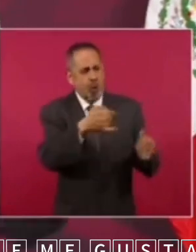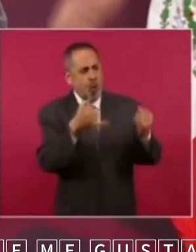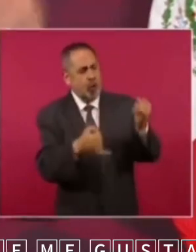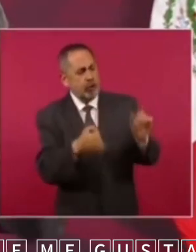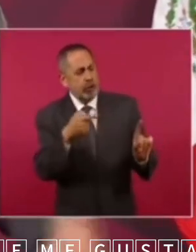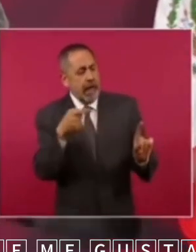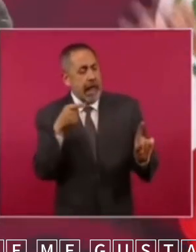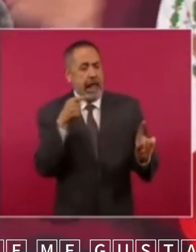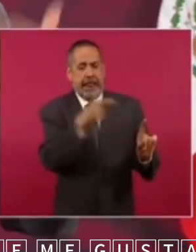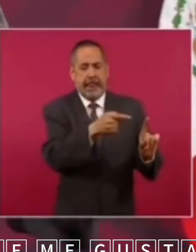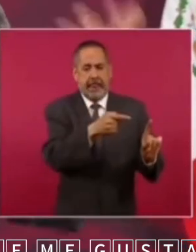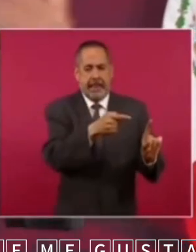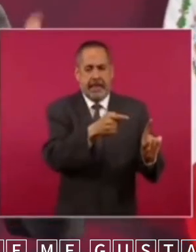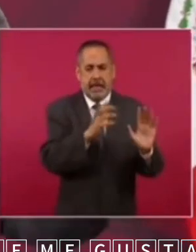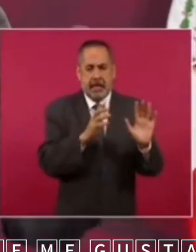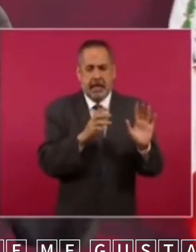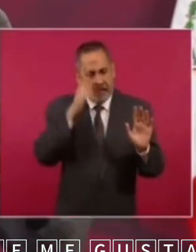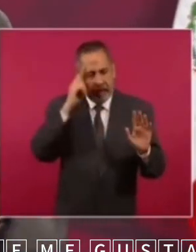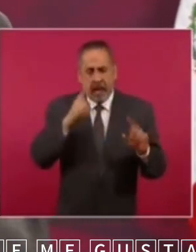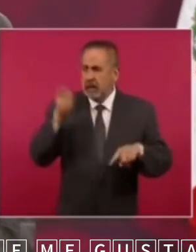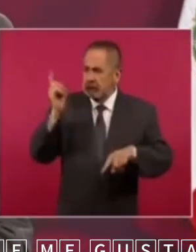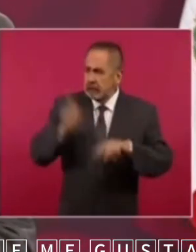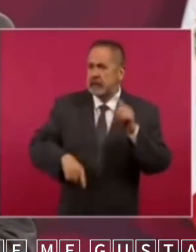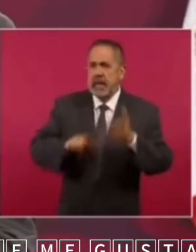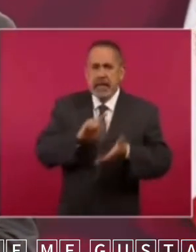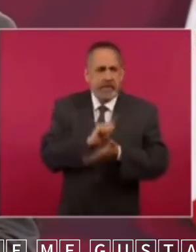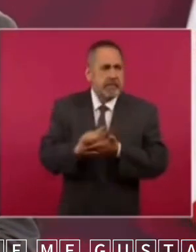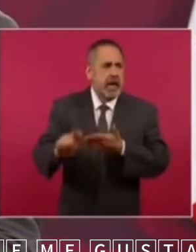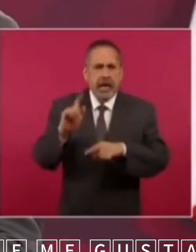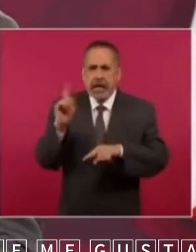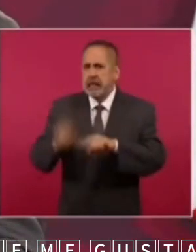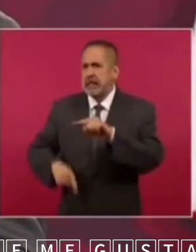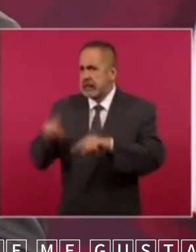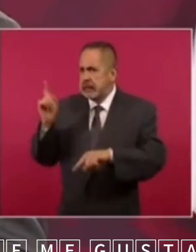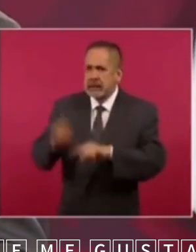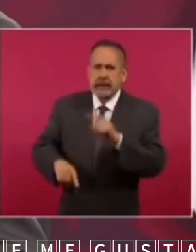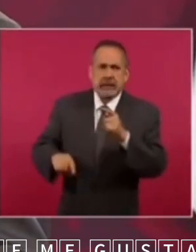a seguir limpiando